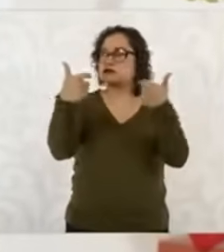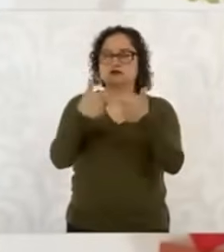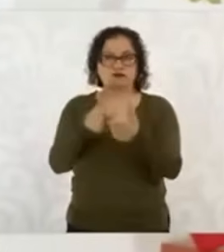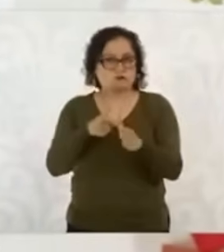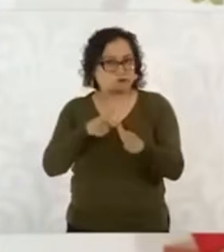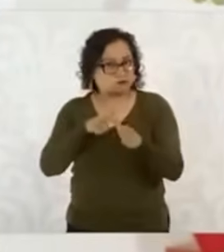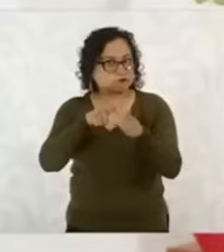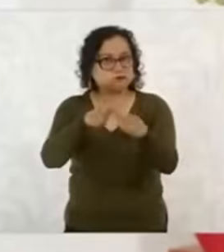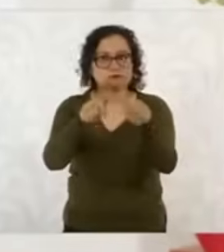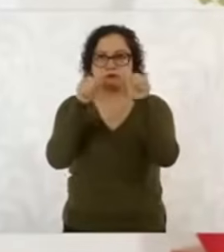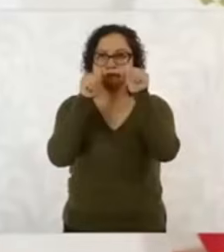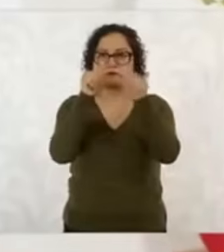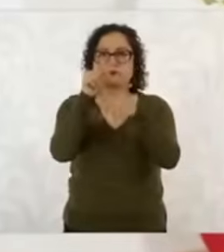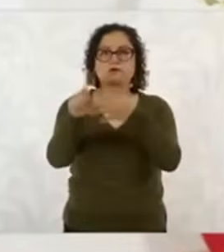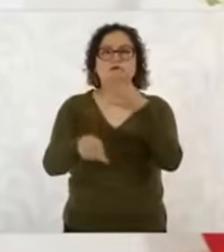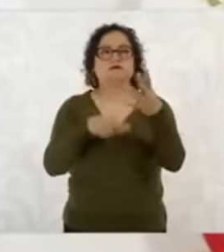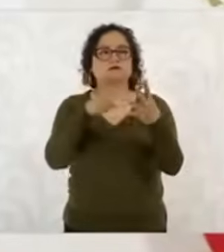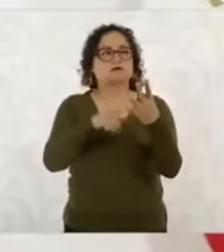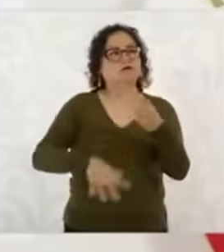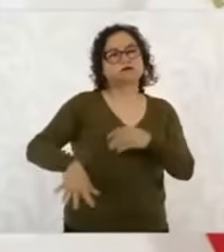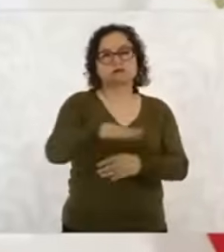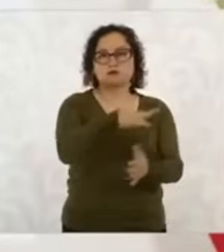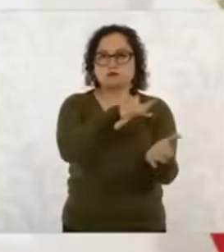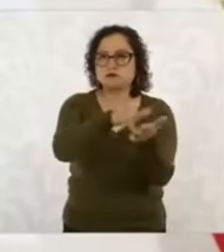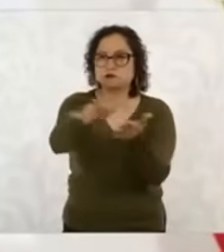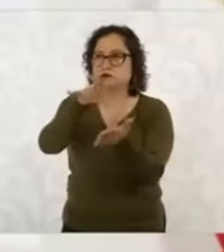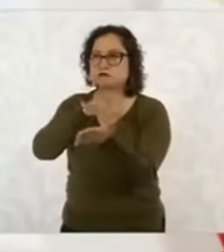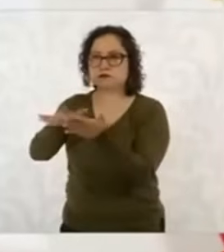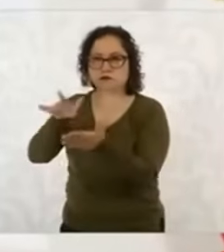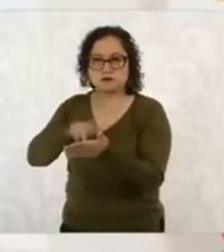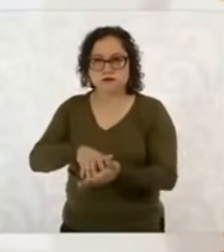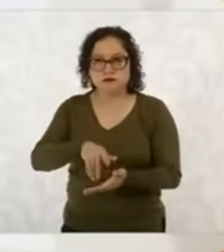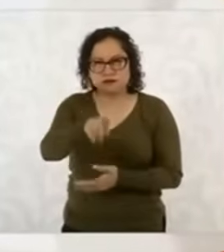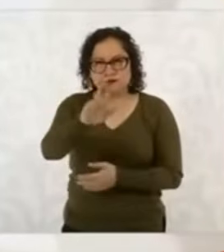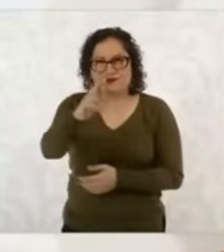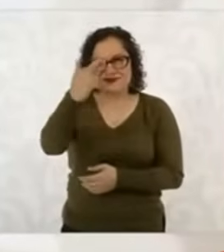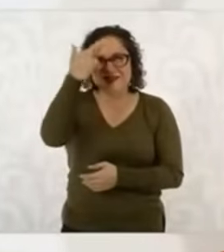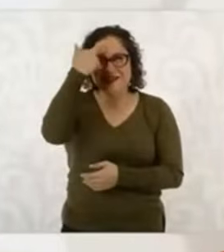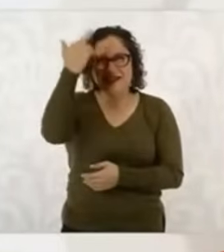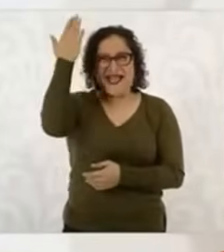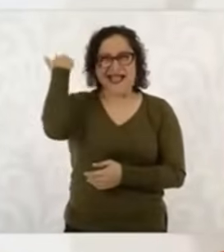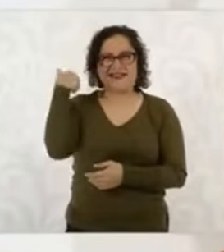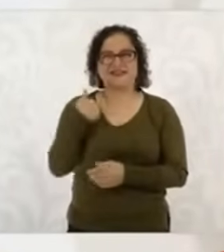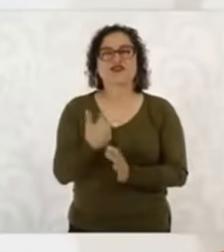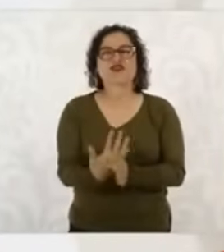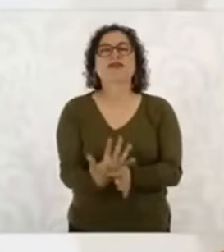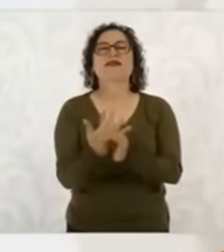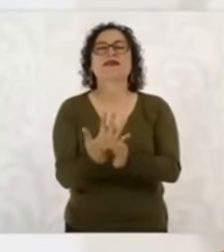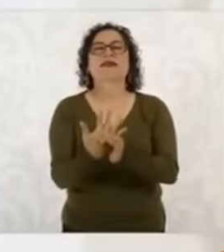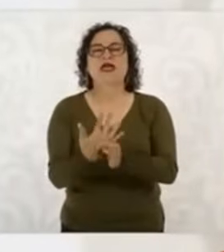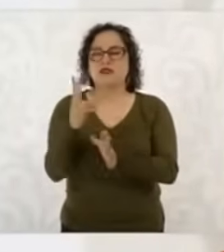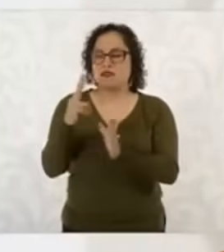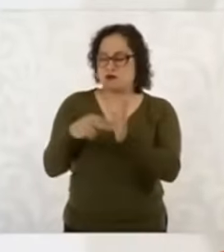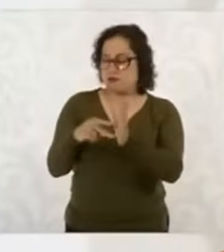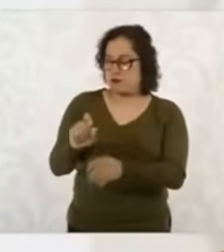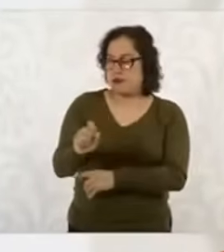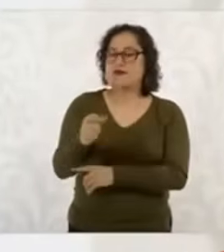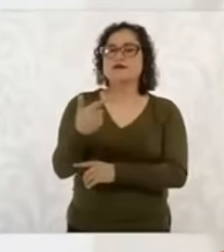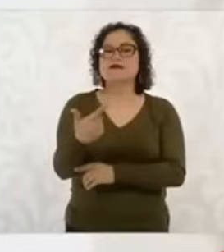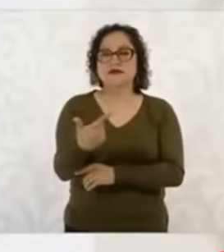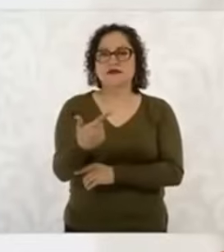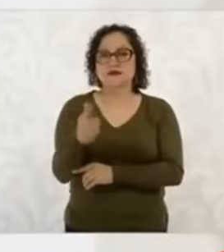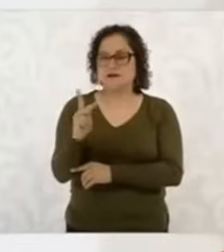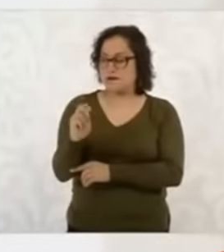cuando presentamos Pemex, en el 27 ya sale solito Pemex? Ya no va a necesitar el apoyo, pues así es. En